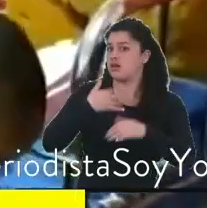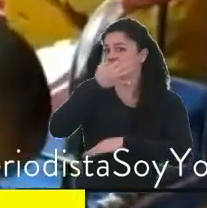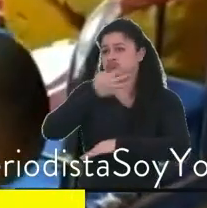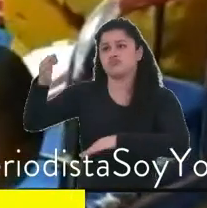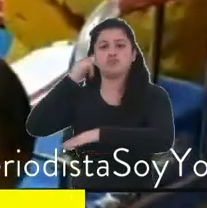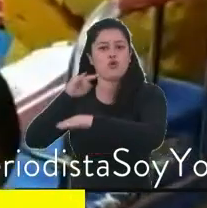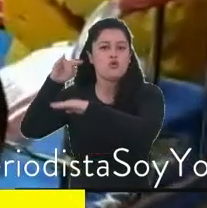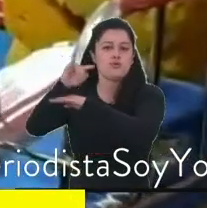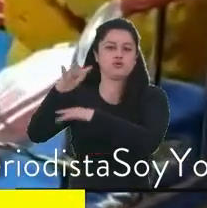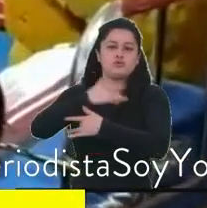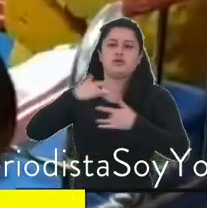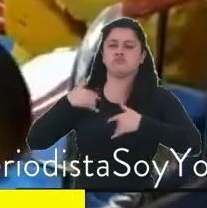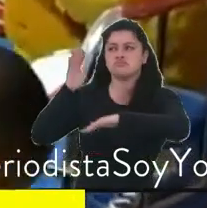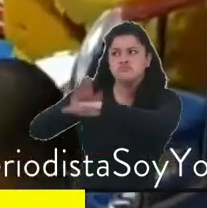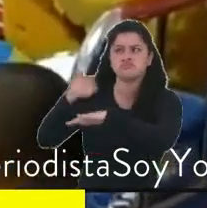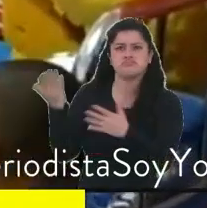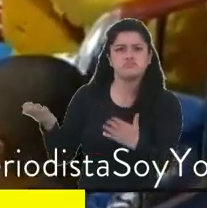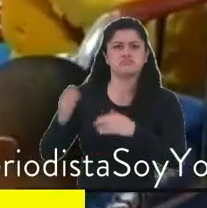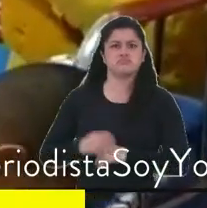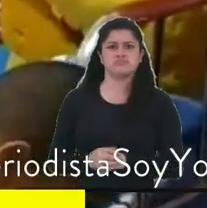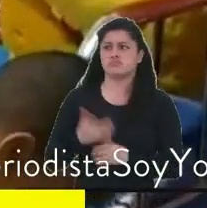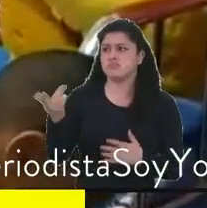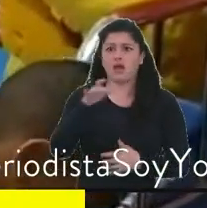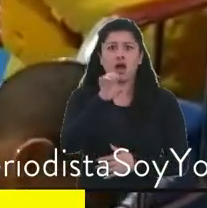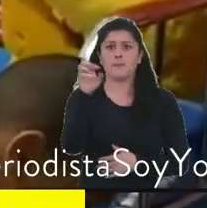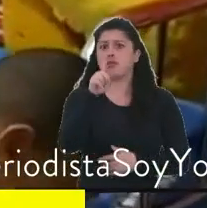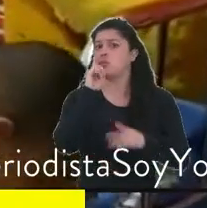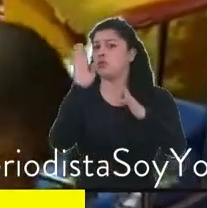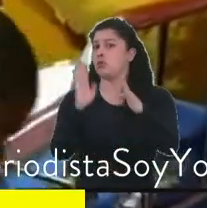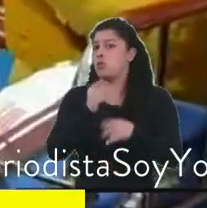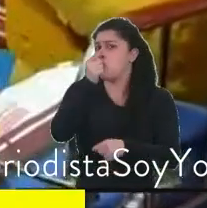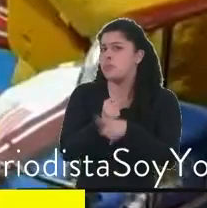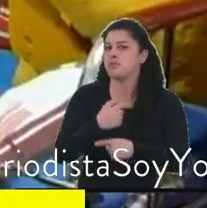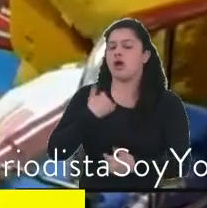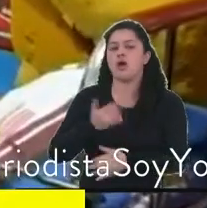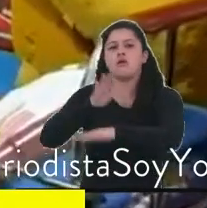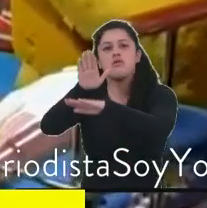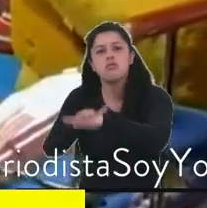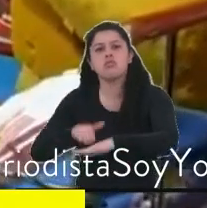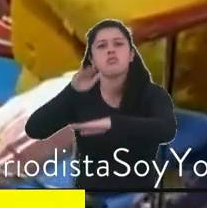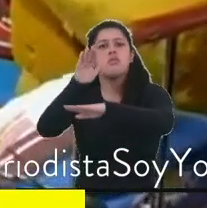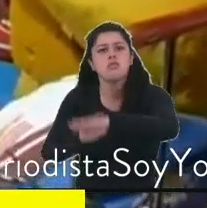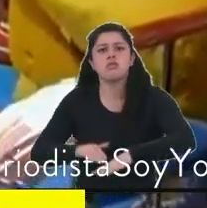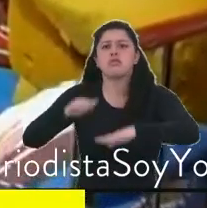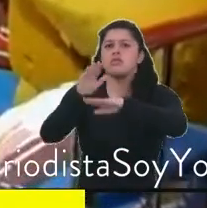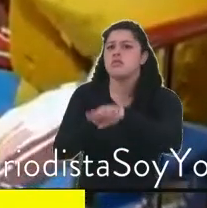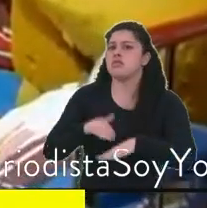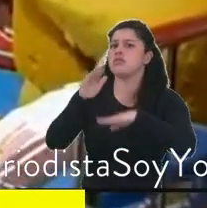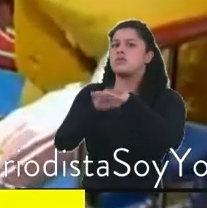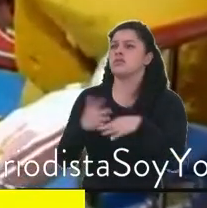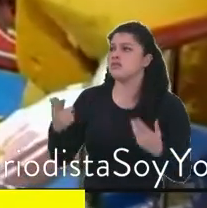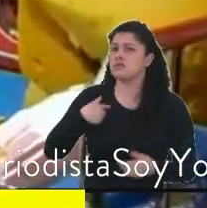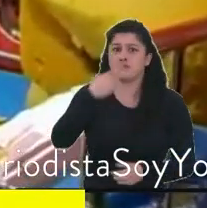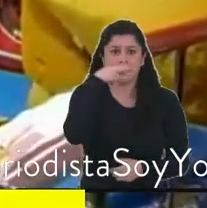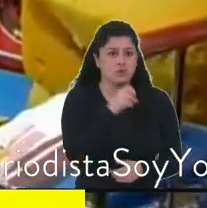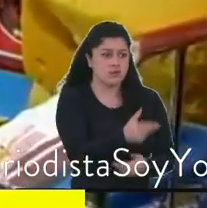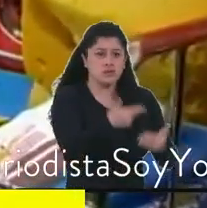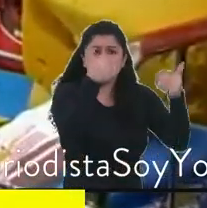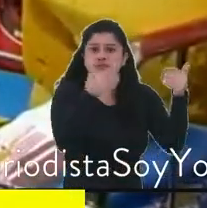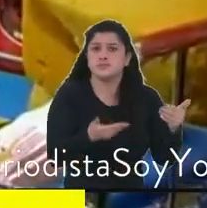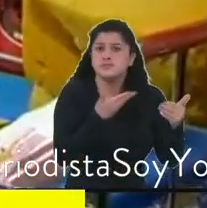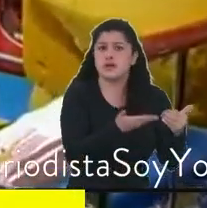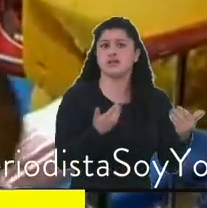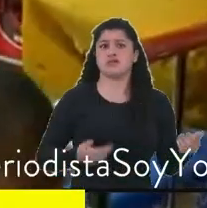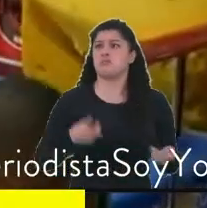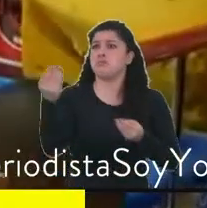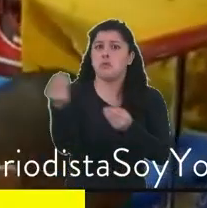jueces. También les he pedido peticiones a ellos que por favor le den las cosas a mi hijo. No se las quieren dar. No